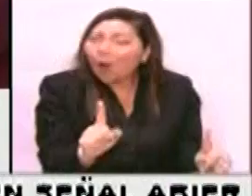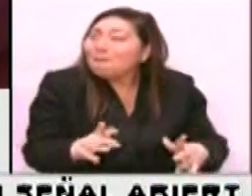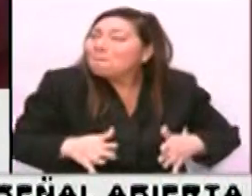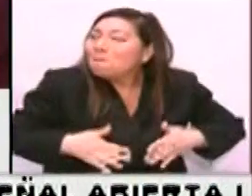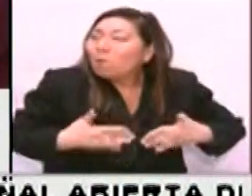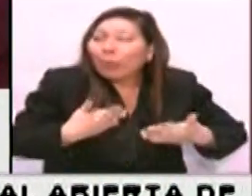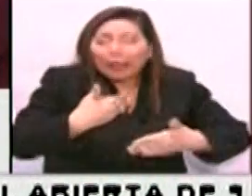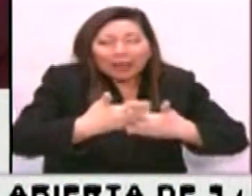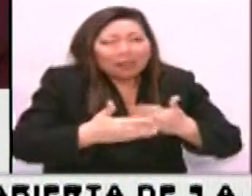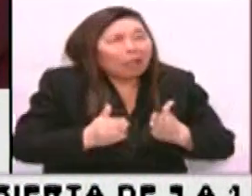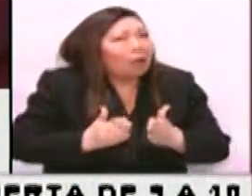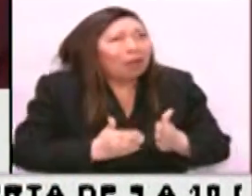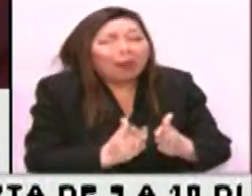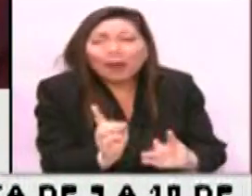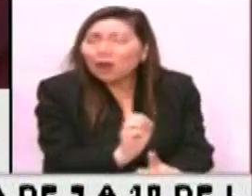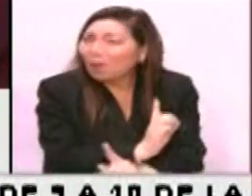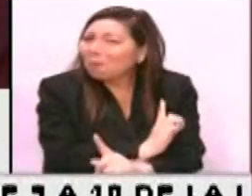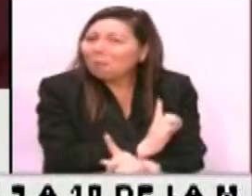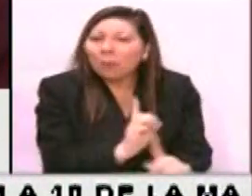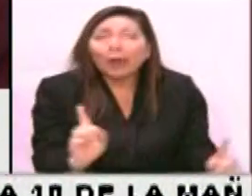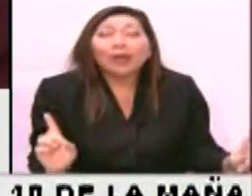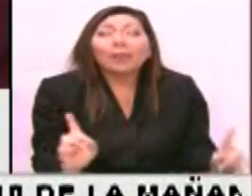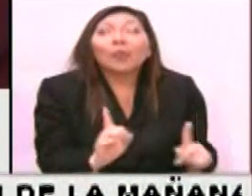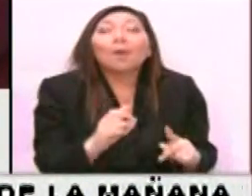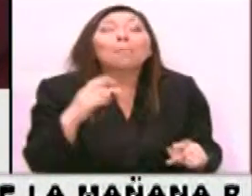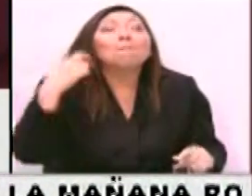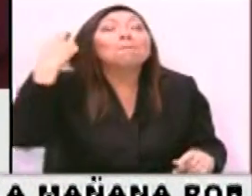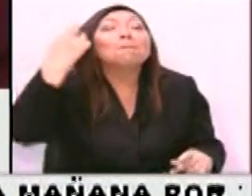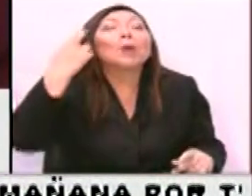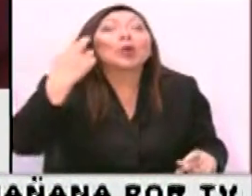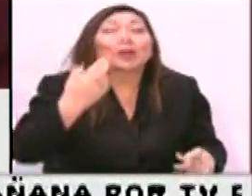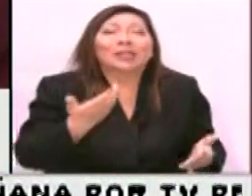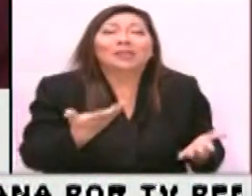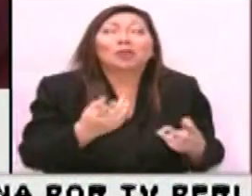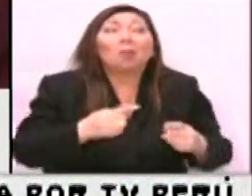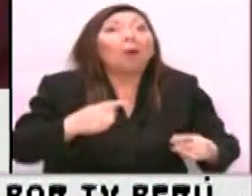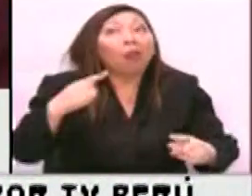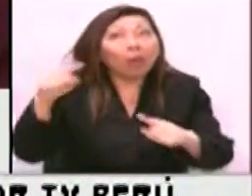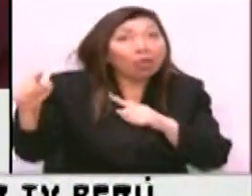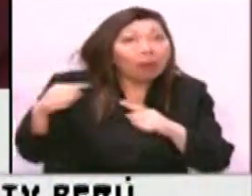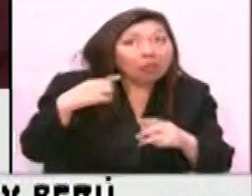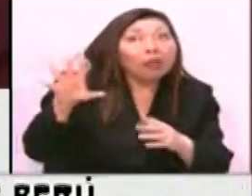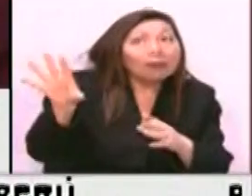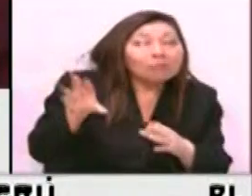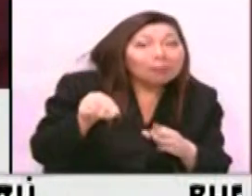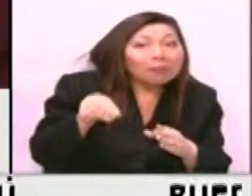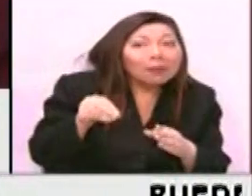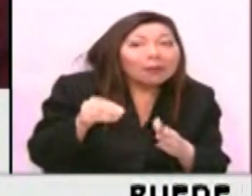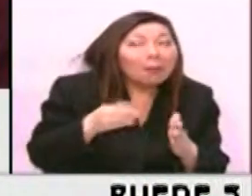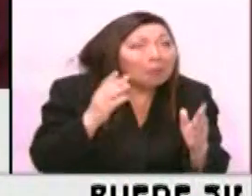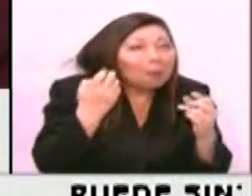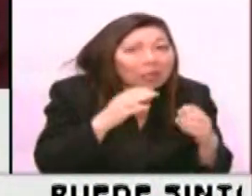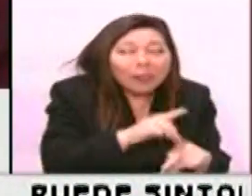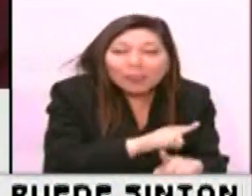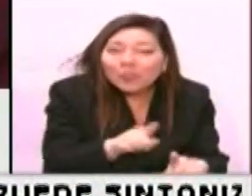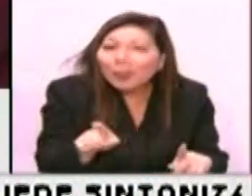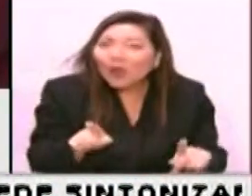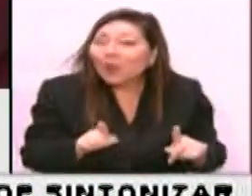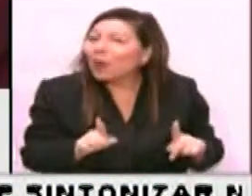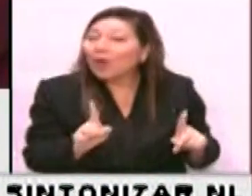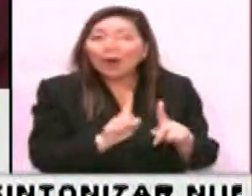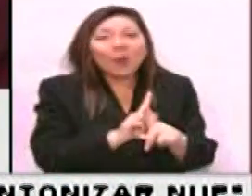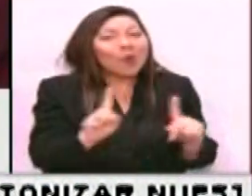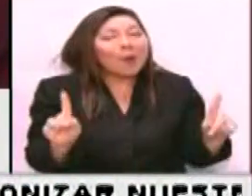puedo seguir la corriente, porque los políticos somos dirigentes, no somos dirigidos.